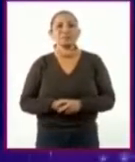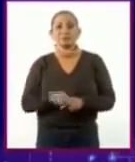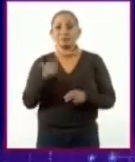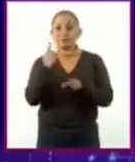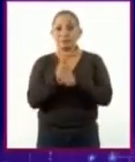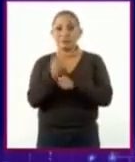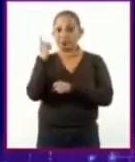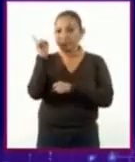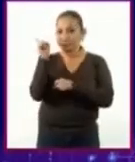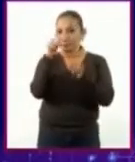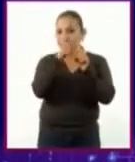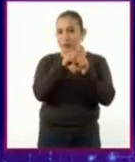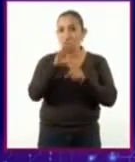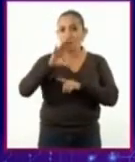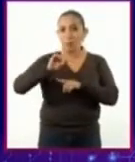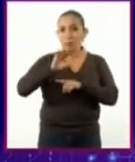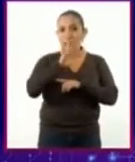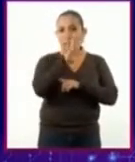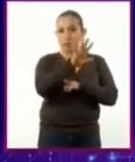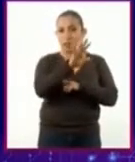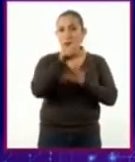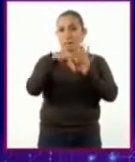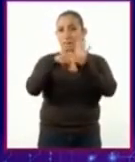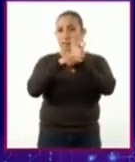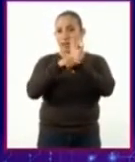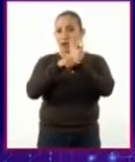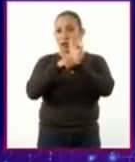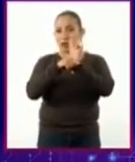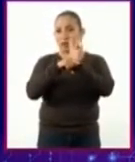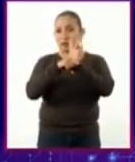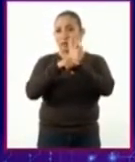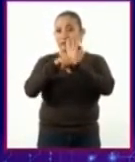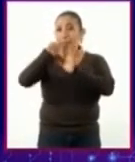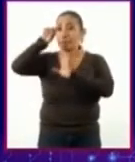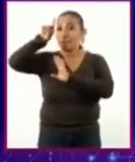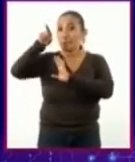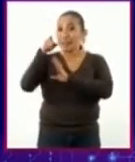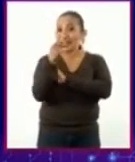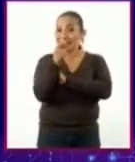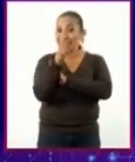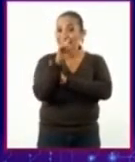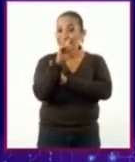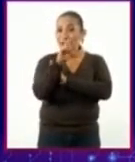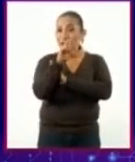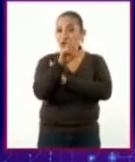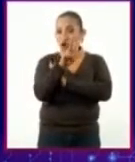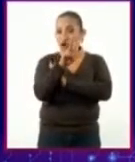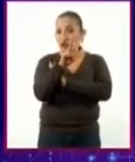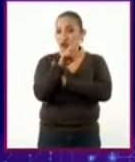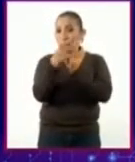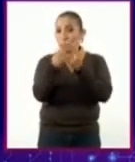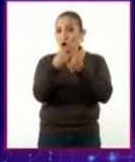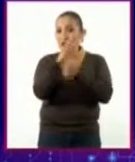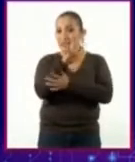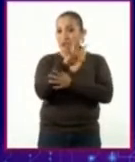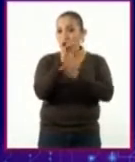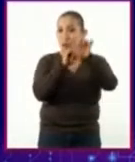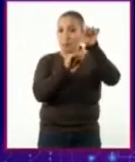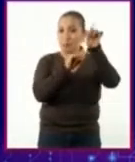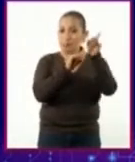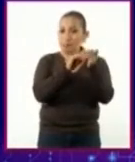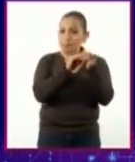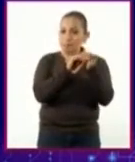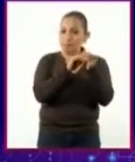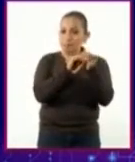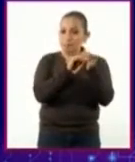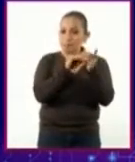Primera opción, 95 menos, se abre paréntesis, 32 por 5, se cierra